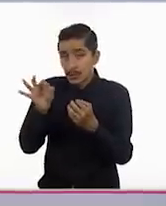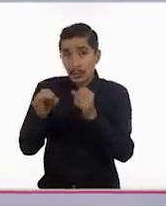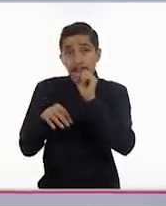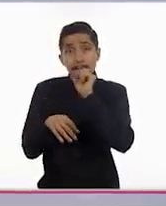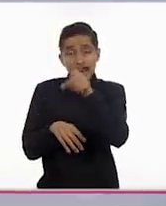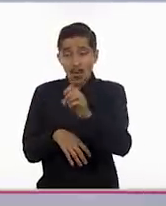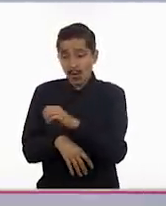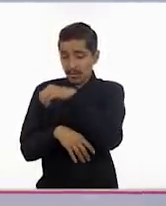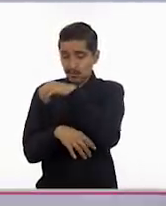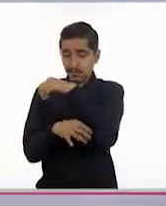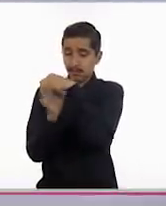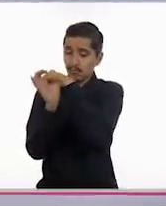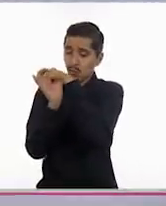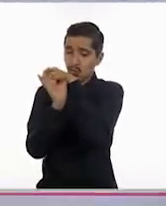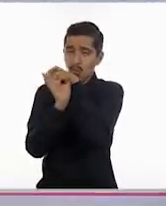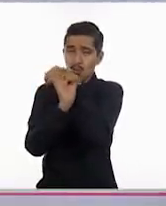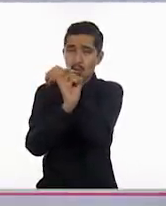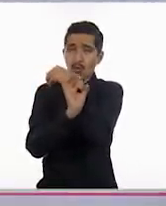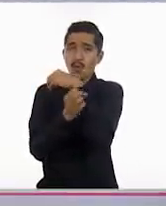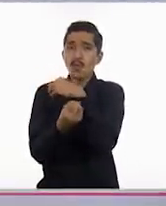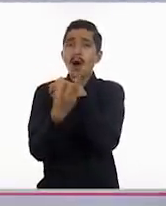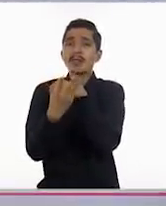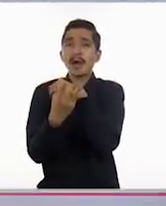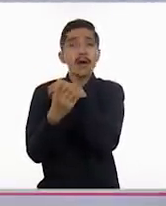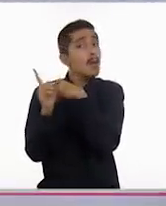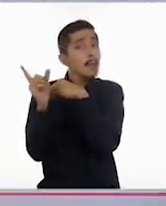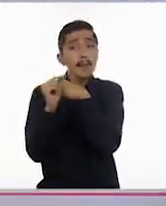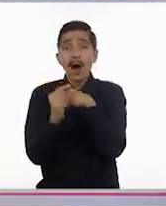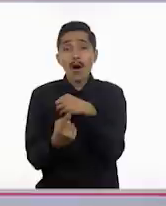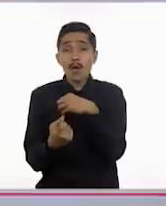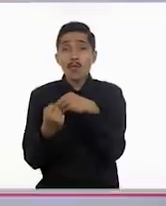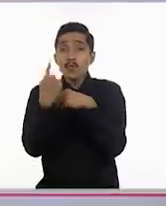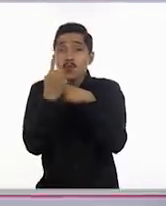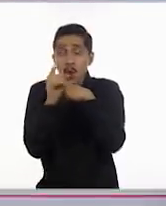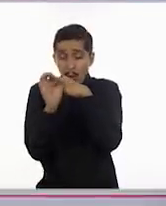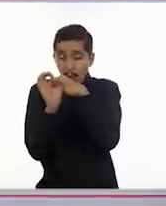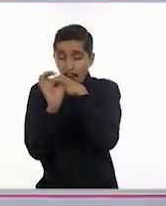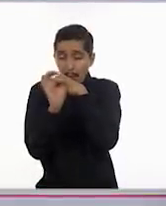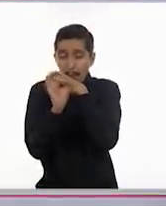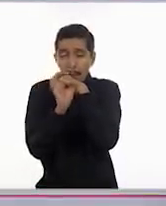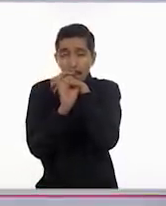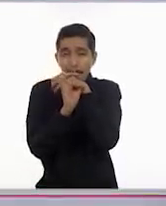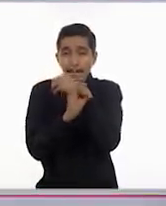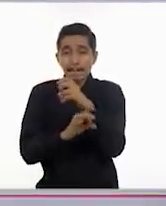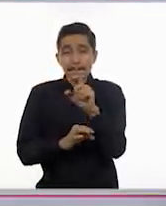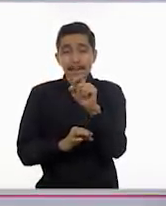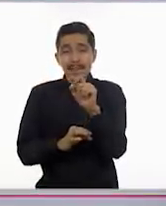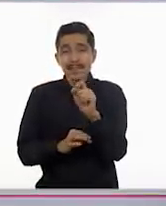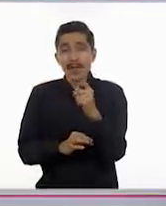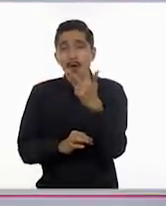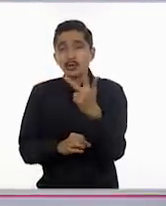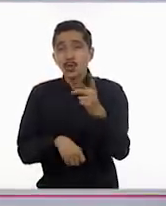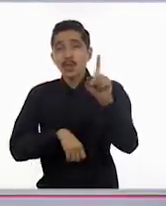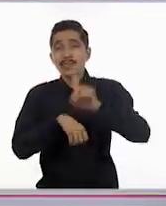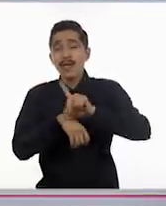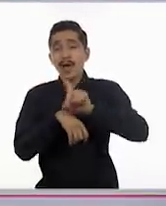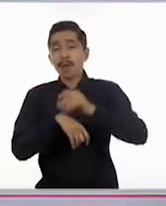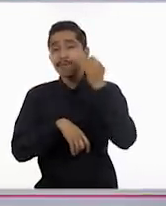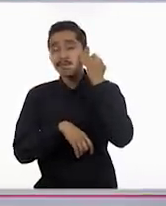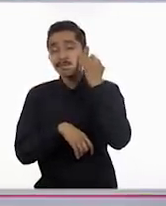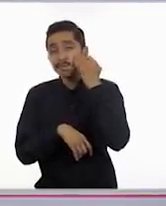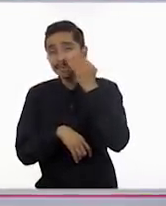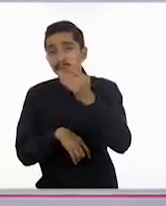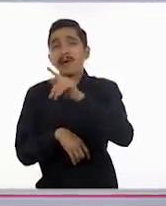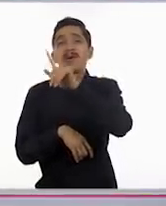aquí viene que solamente es uno cada 28 días, que es a lo que le llamamos ovulación. Cuando se llega a la